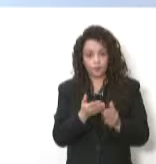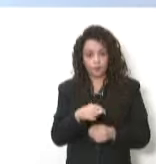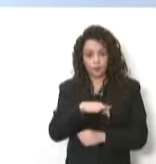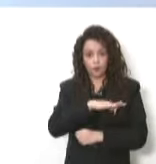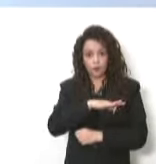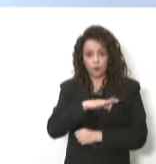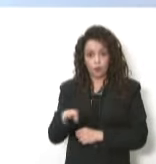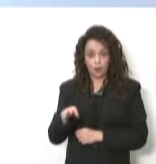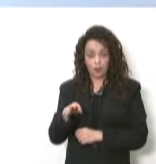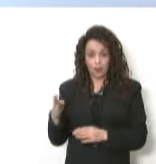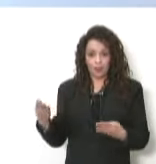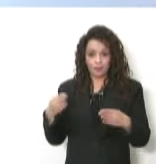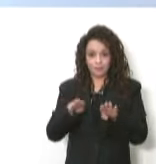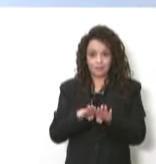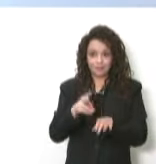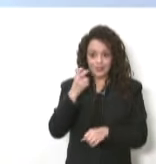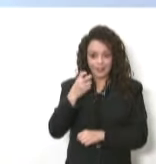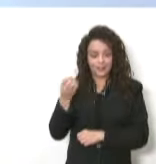de cerrar la sesión.